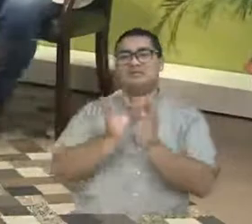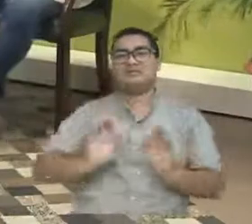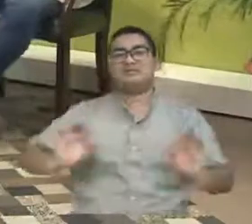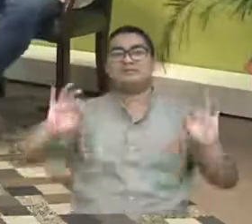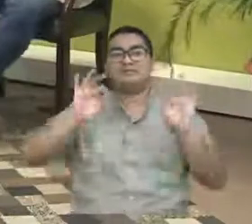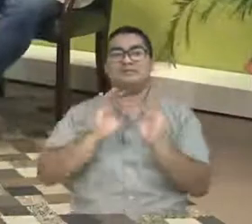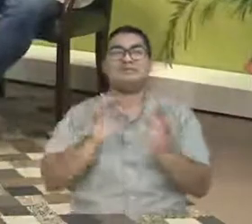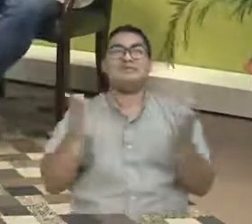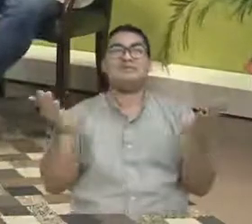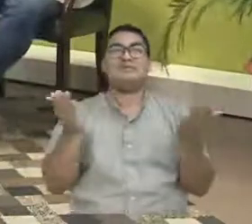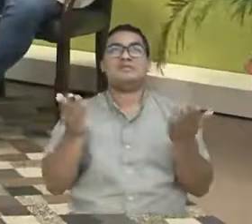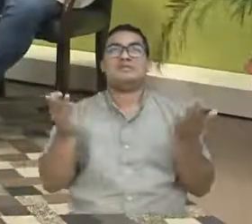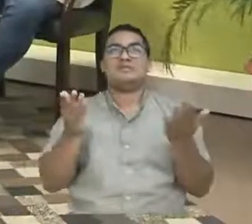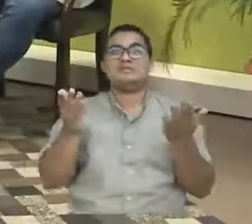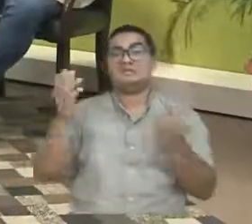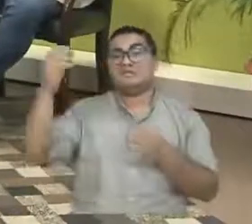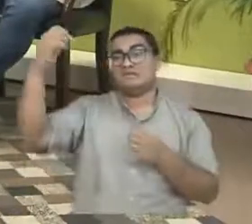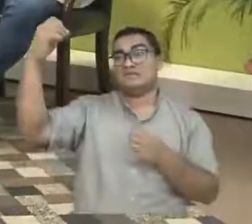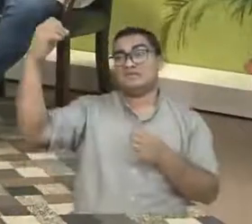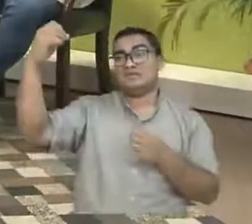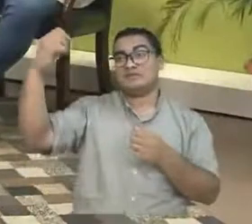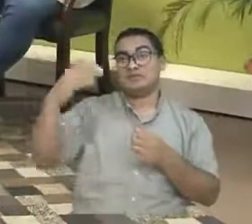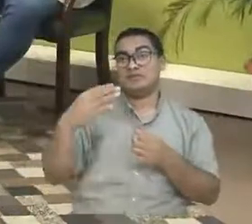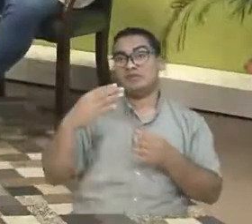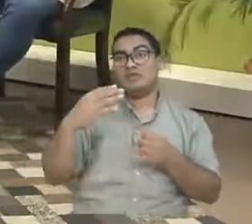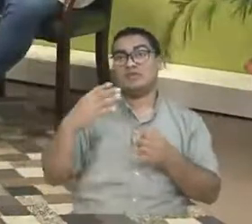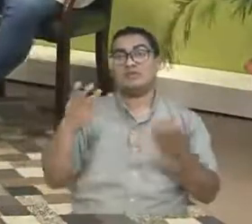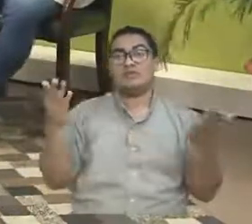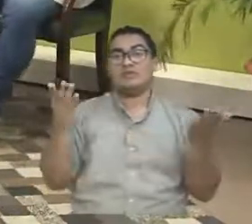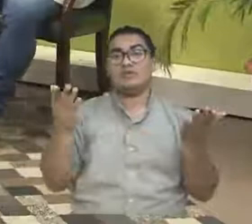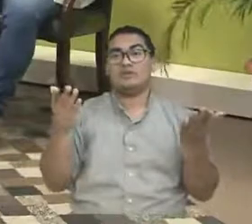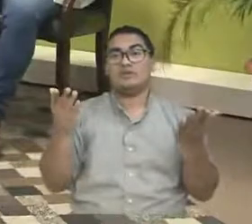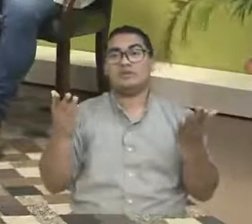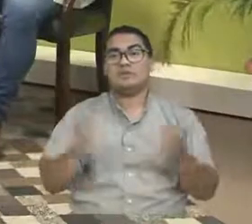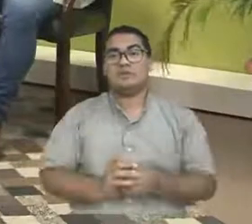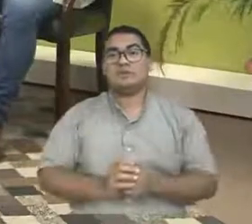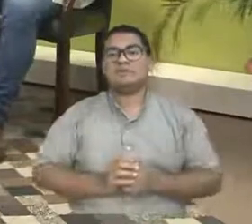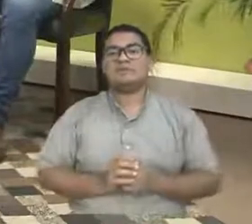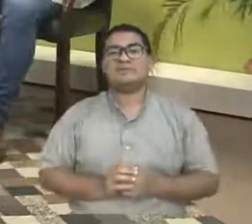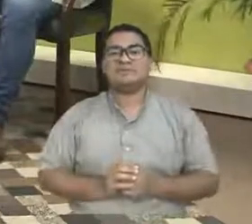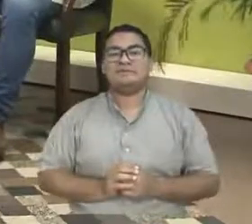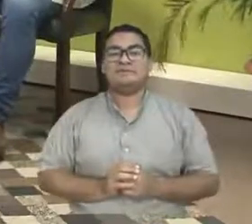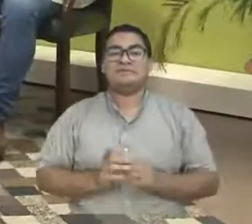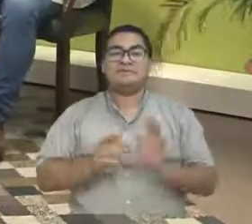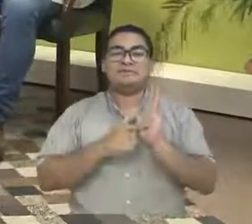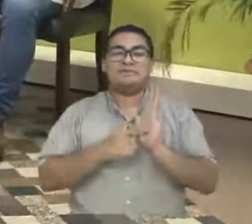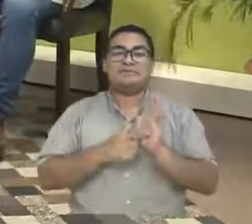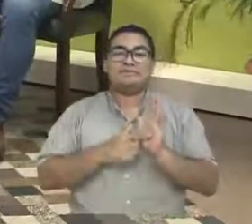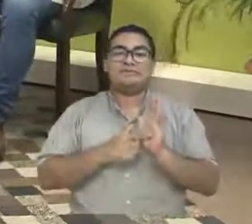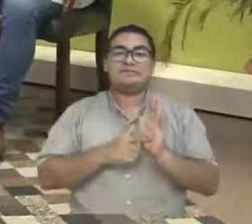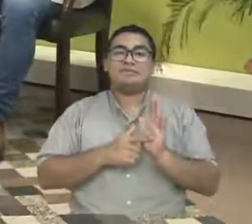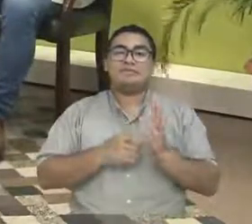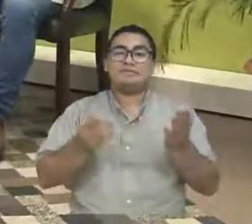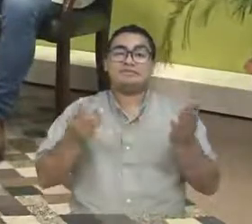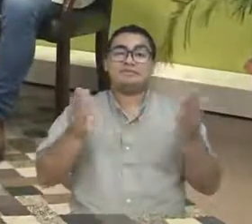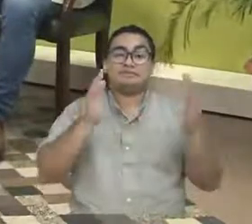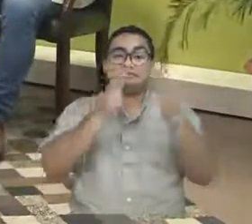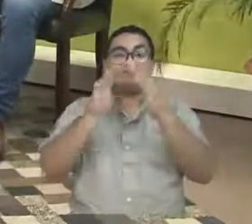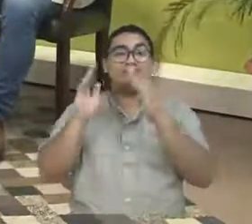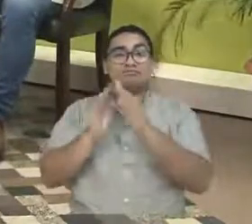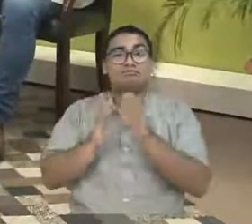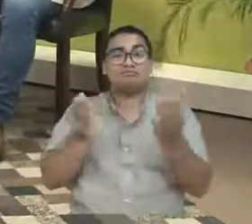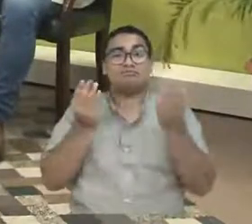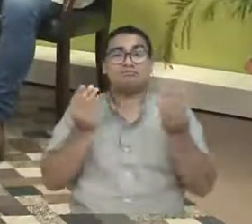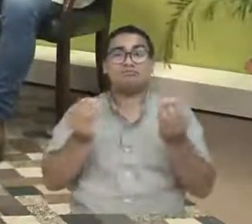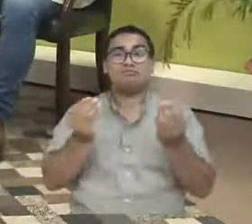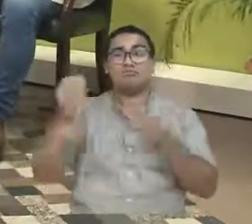que los rayos del sol entren, por ejemplo, en superficie? Por ejemplo, hay en muchos hogares que no entra mucho